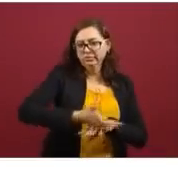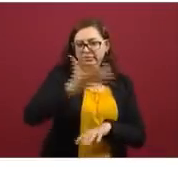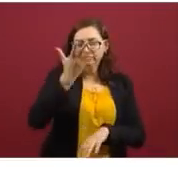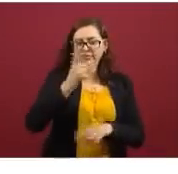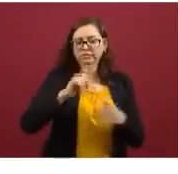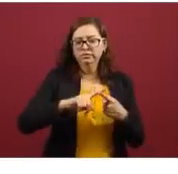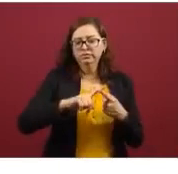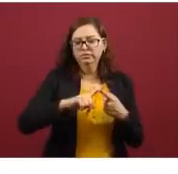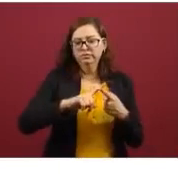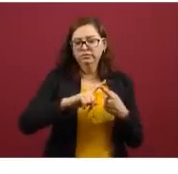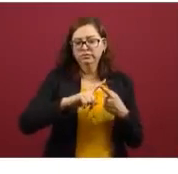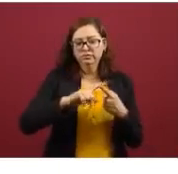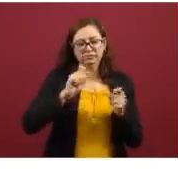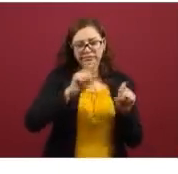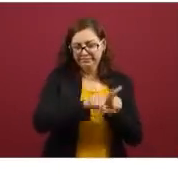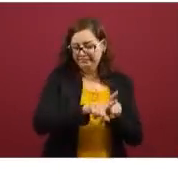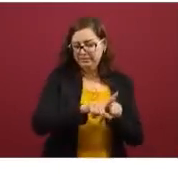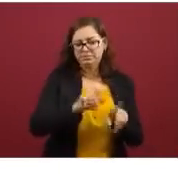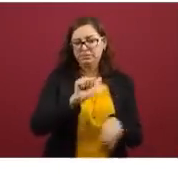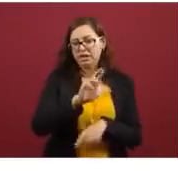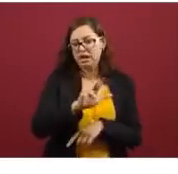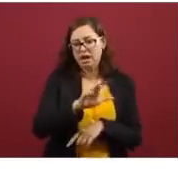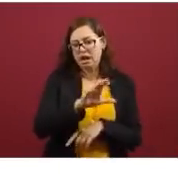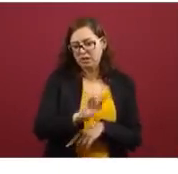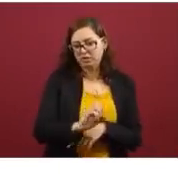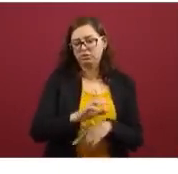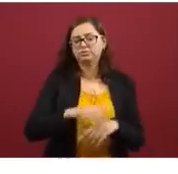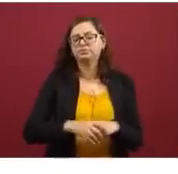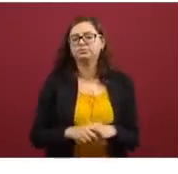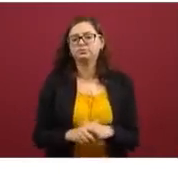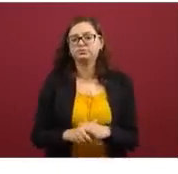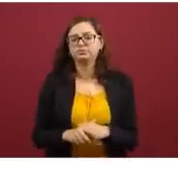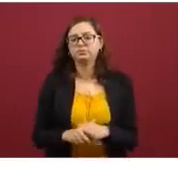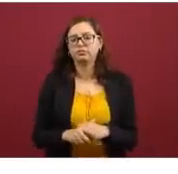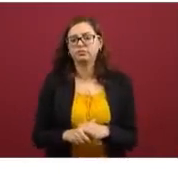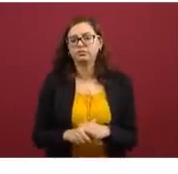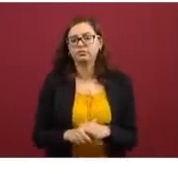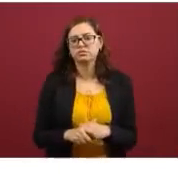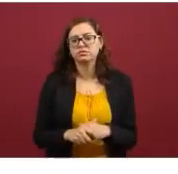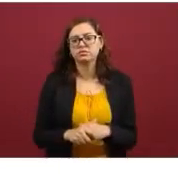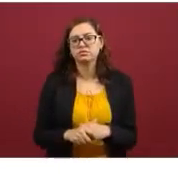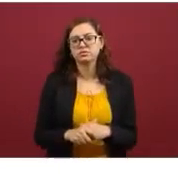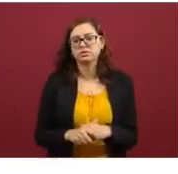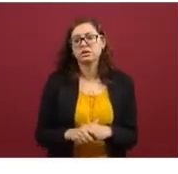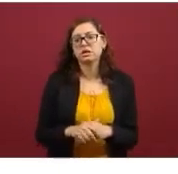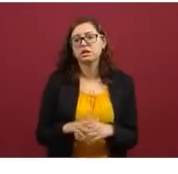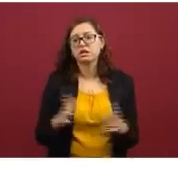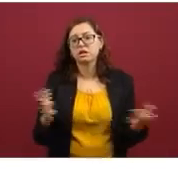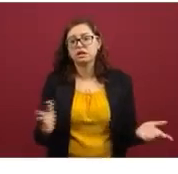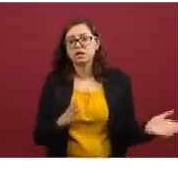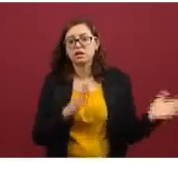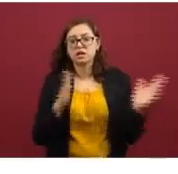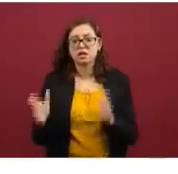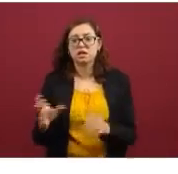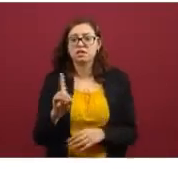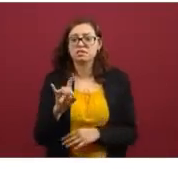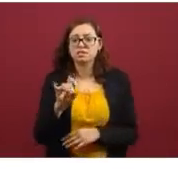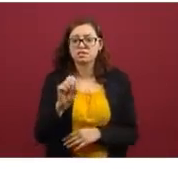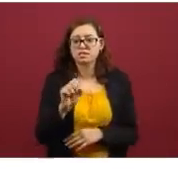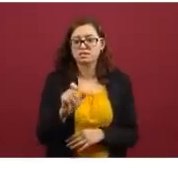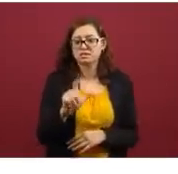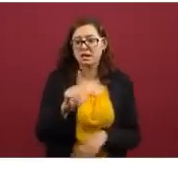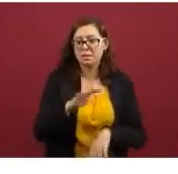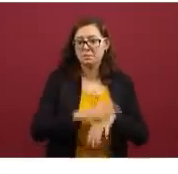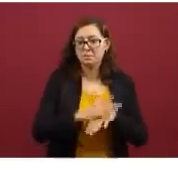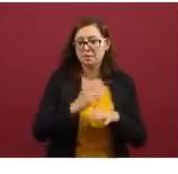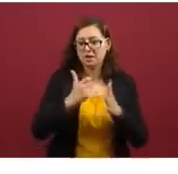móvil, son las mismas. Y en el caso de diésel sí hay un cambio sustancial. las que dan más